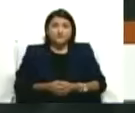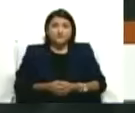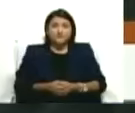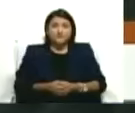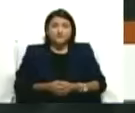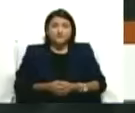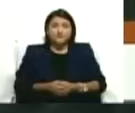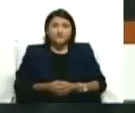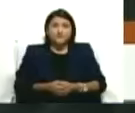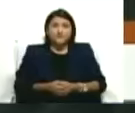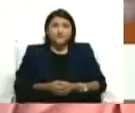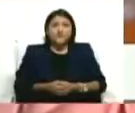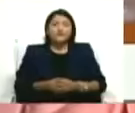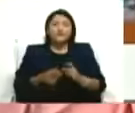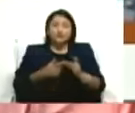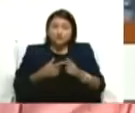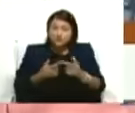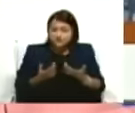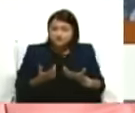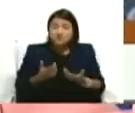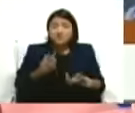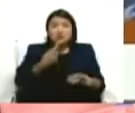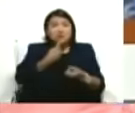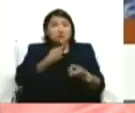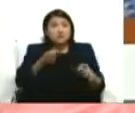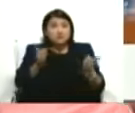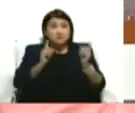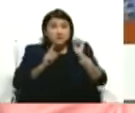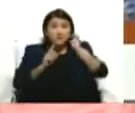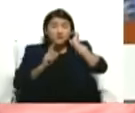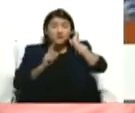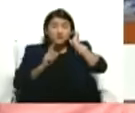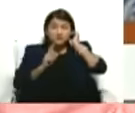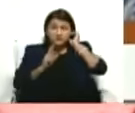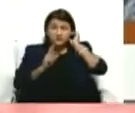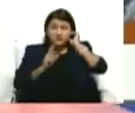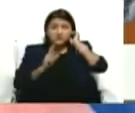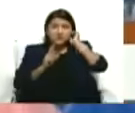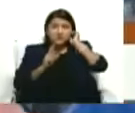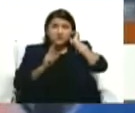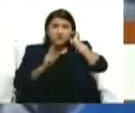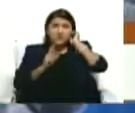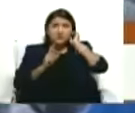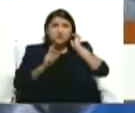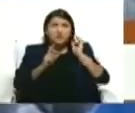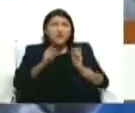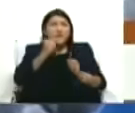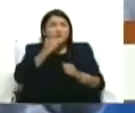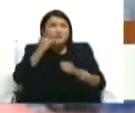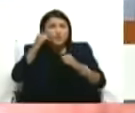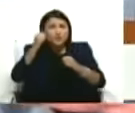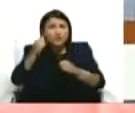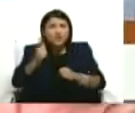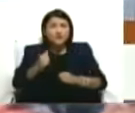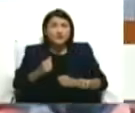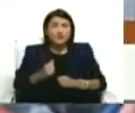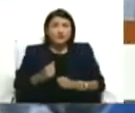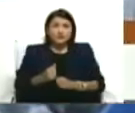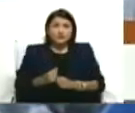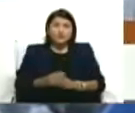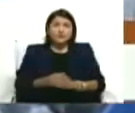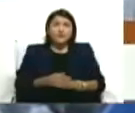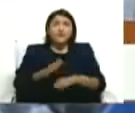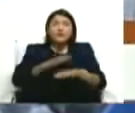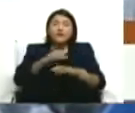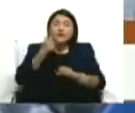Y llegaron a expresiones ya realmente vulgares, grotescas, cuando su